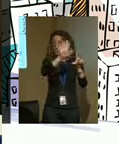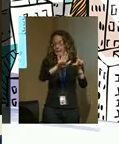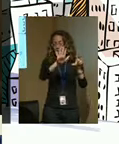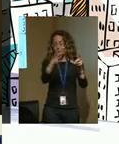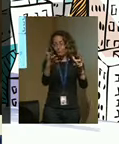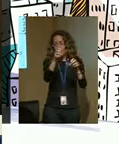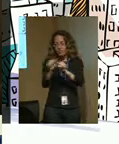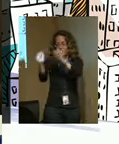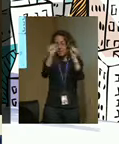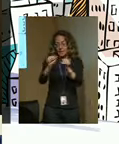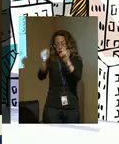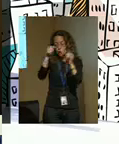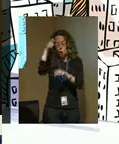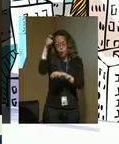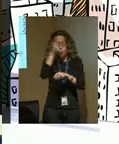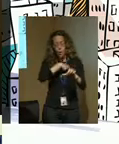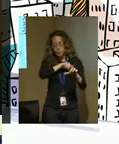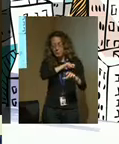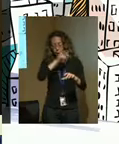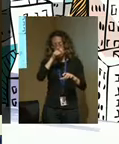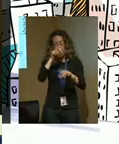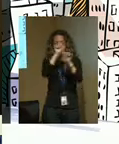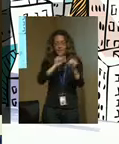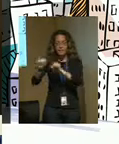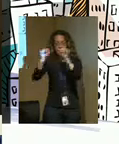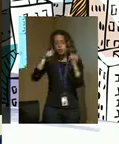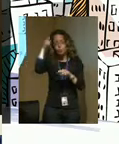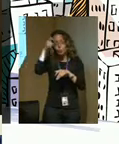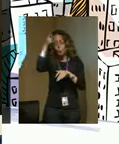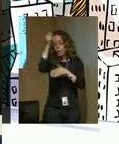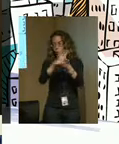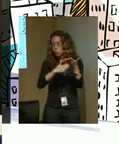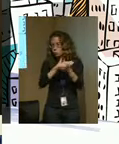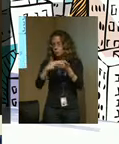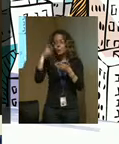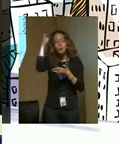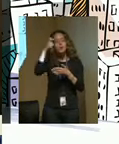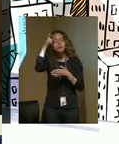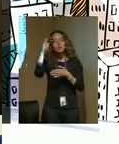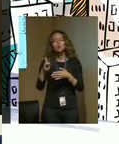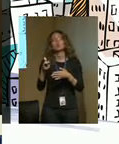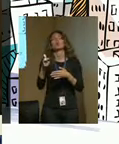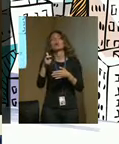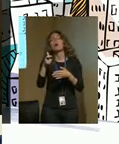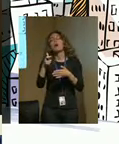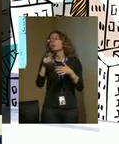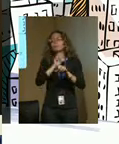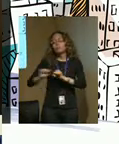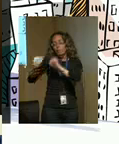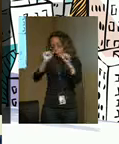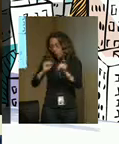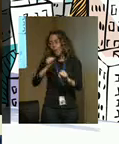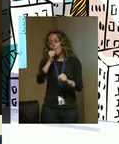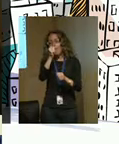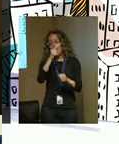del pueblo español, defensor del pueblo autonómico, defensor del pueblo municipal. Pero cuando accedes a